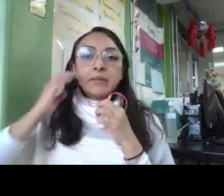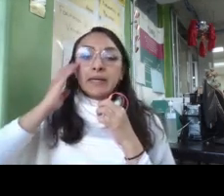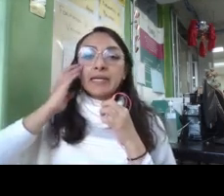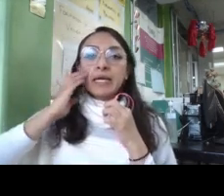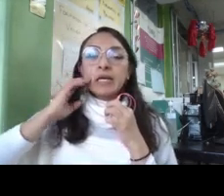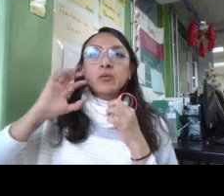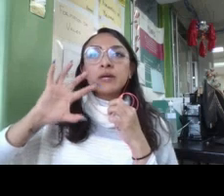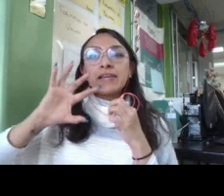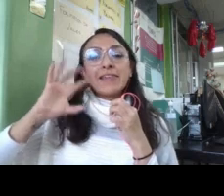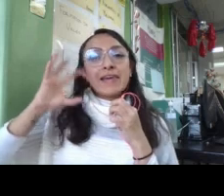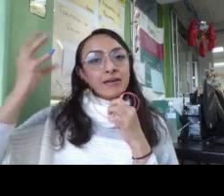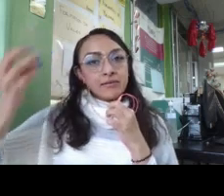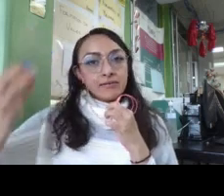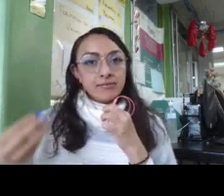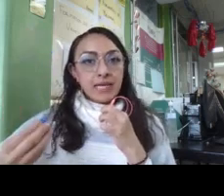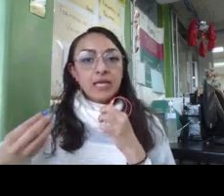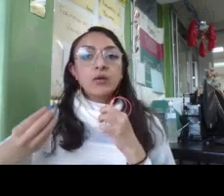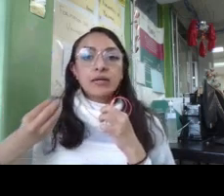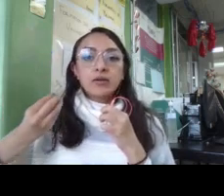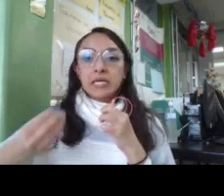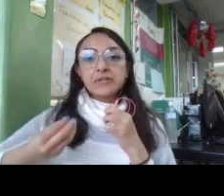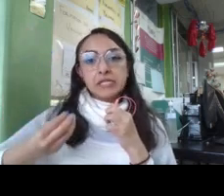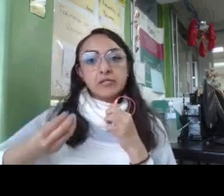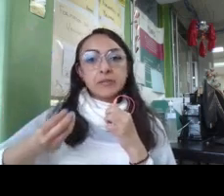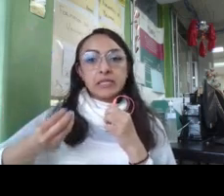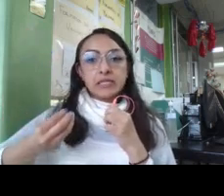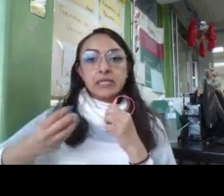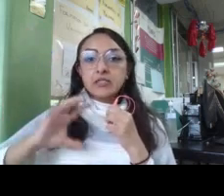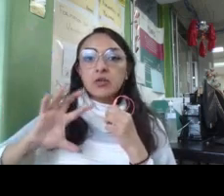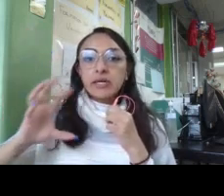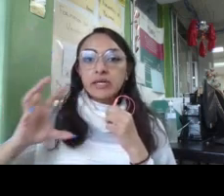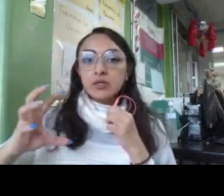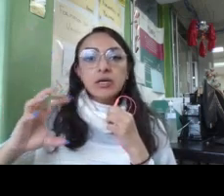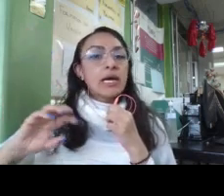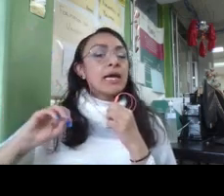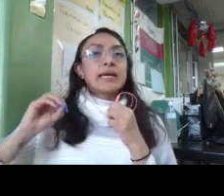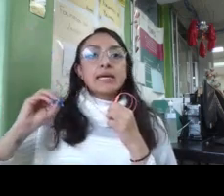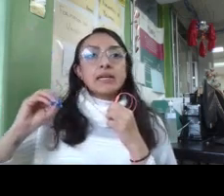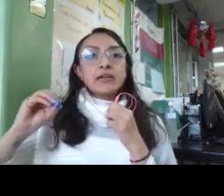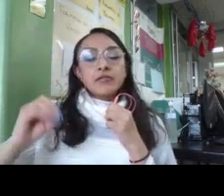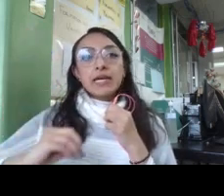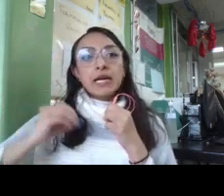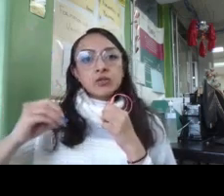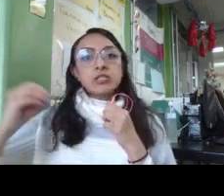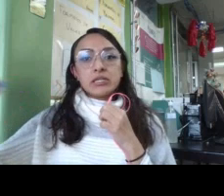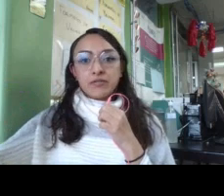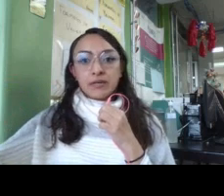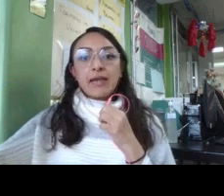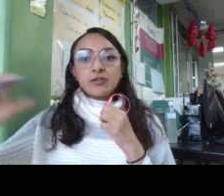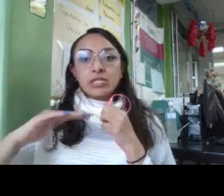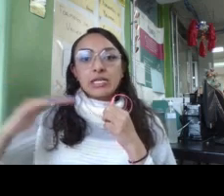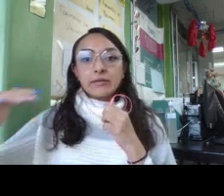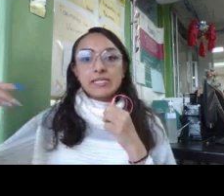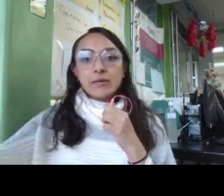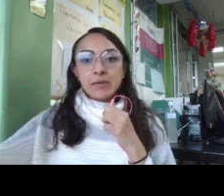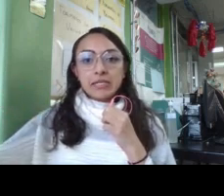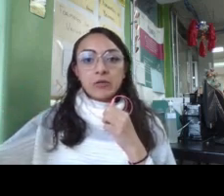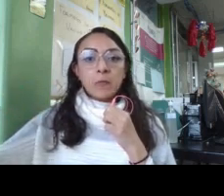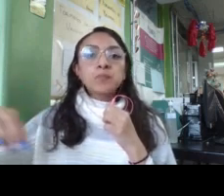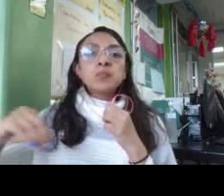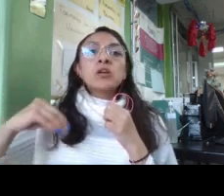agrupando y van a dar una idea de lo que yo quiero transmitir, que es todo eso que refiere a los significados en el